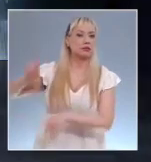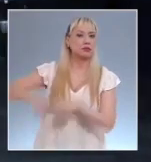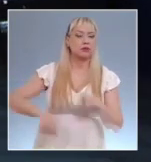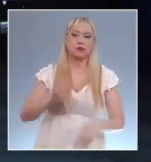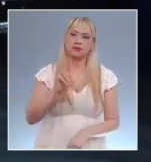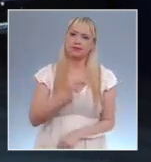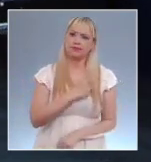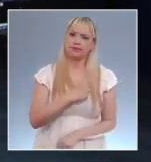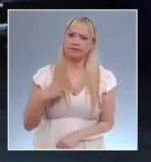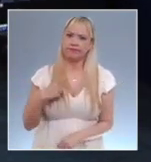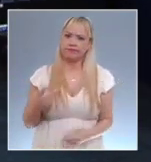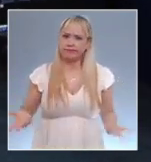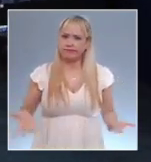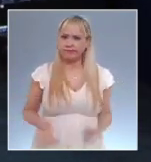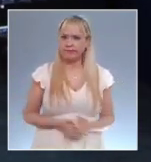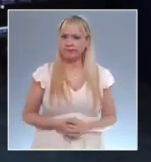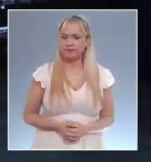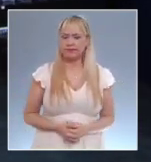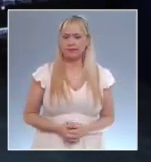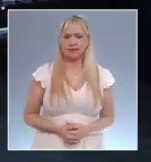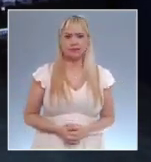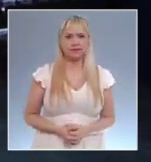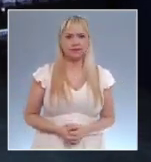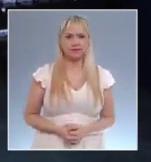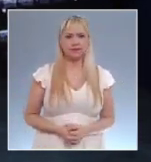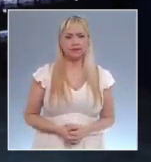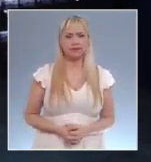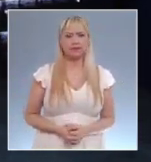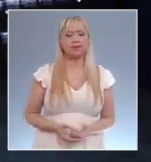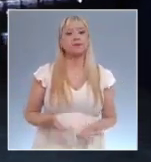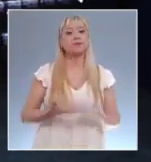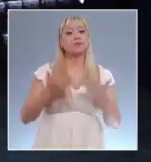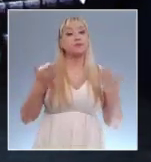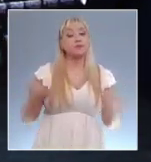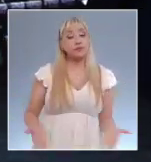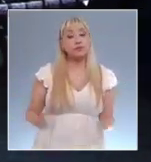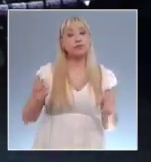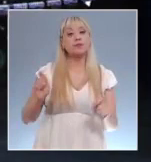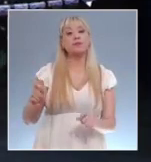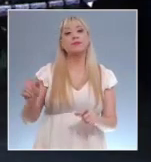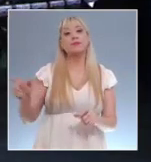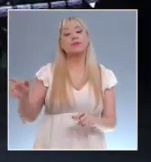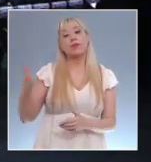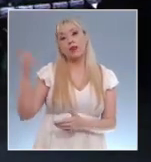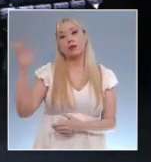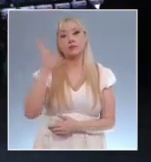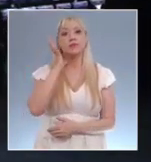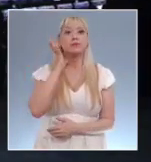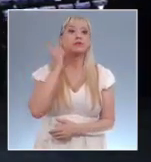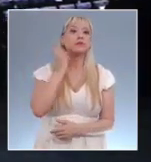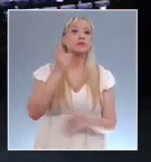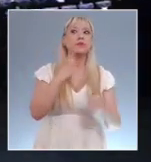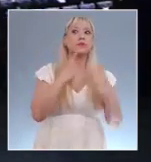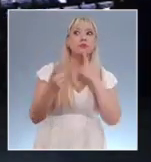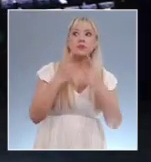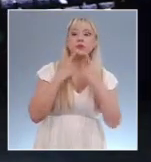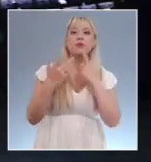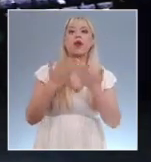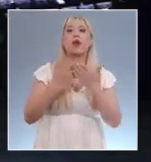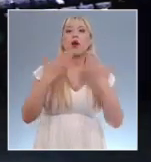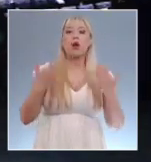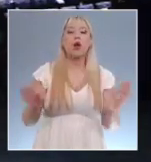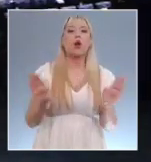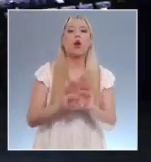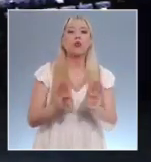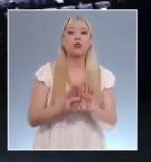Las fracciones que integran el Congreso de la Unión han comenzado a delinear la agenda legislativa para el próximo periodo ordinario de sesiones que inicia